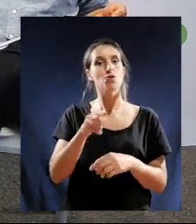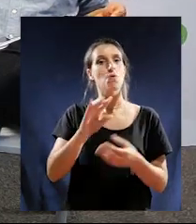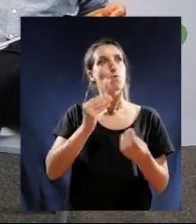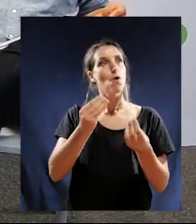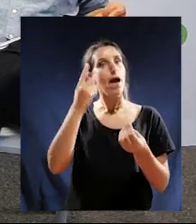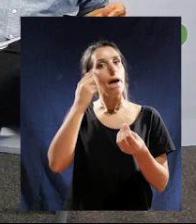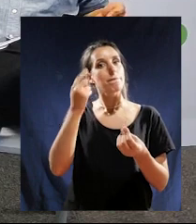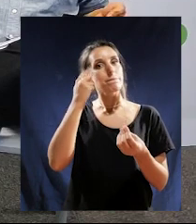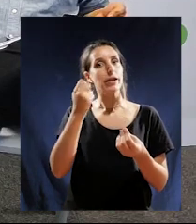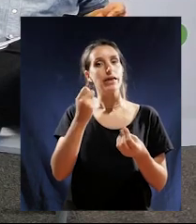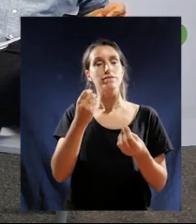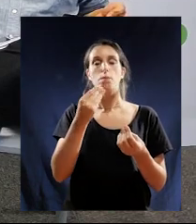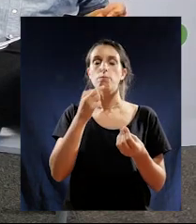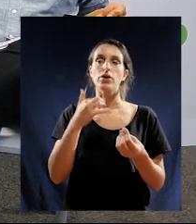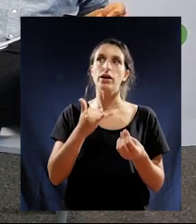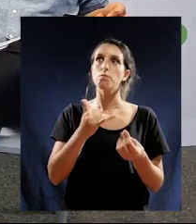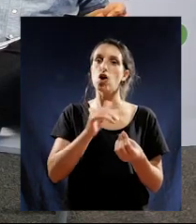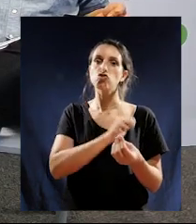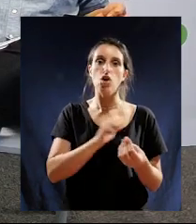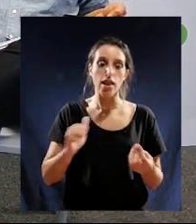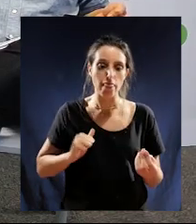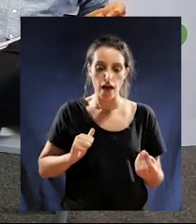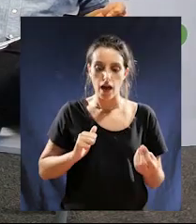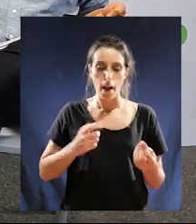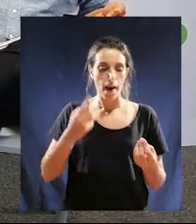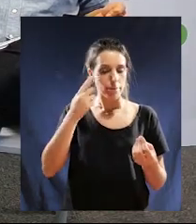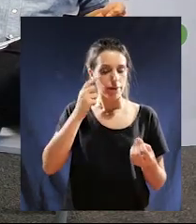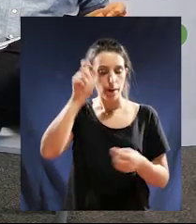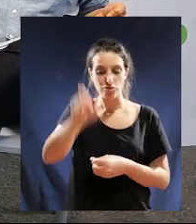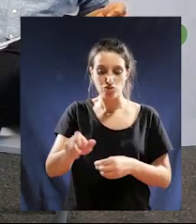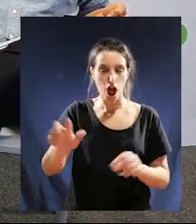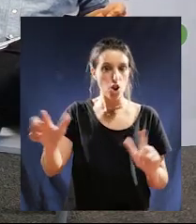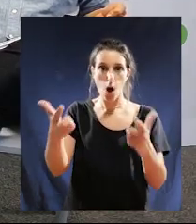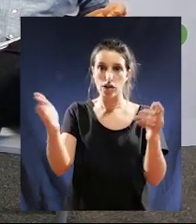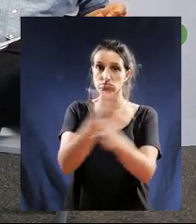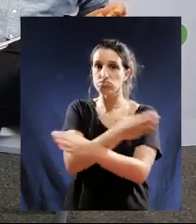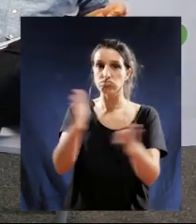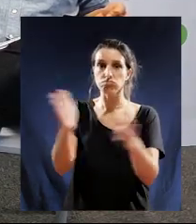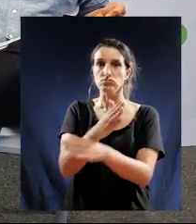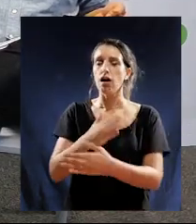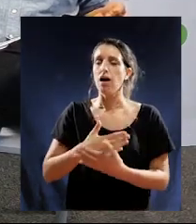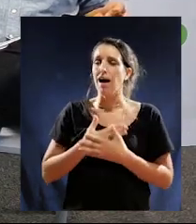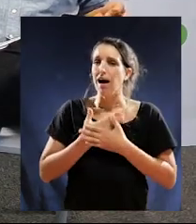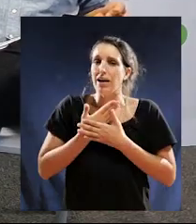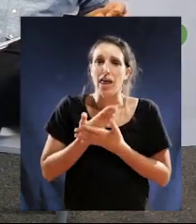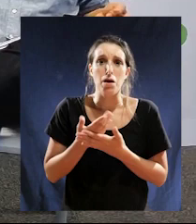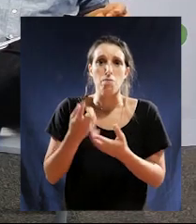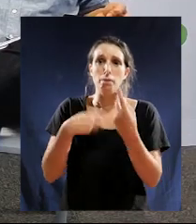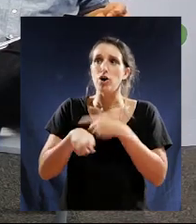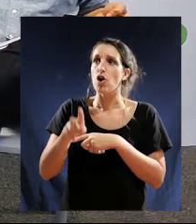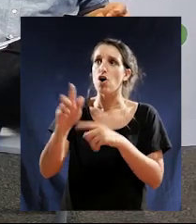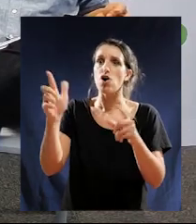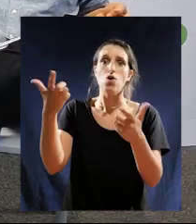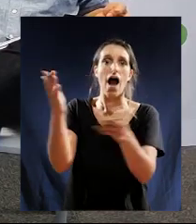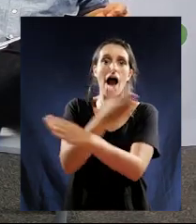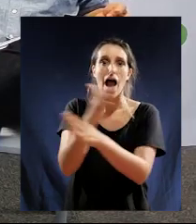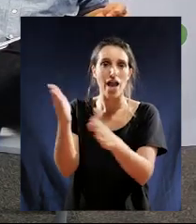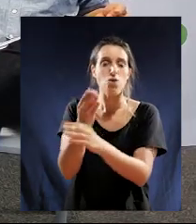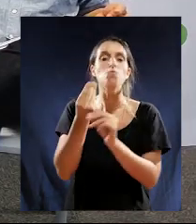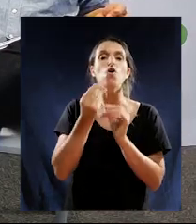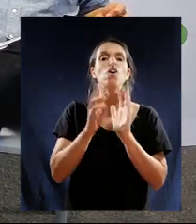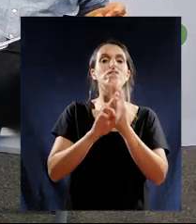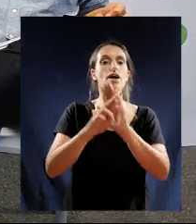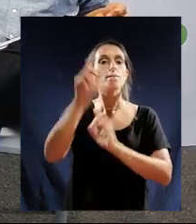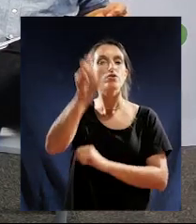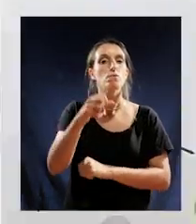experiencia que tenemos en soledad cuando los que no están con nosotros las personas que queremos y que no son importantes los referentes significativos para